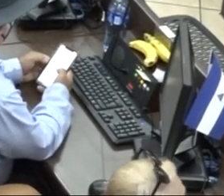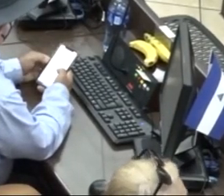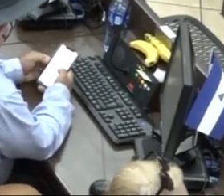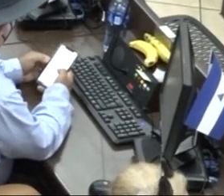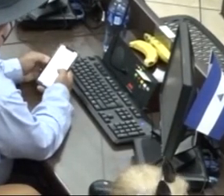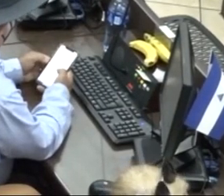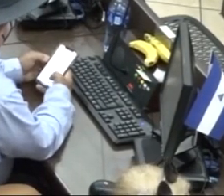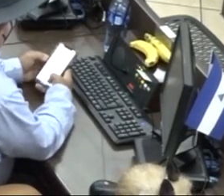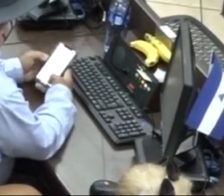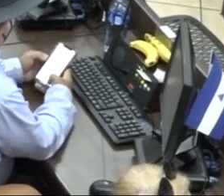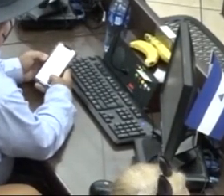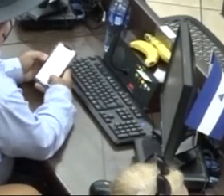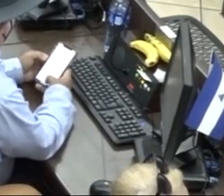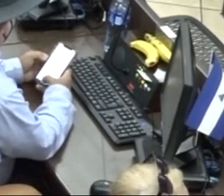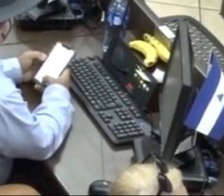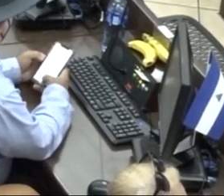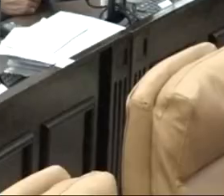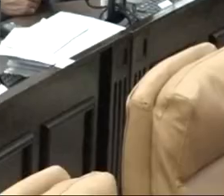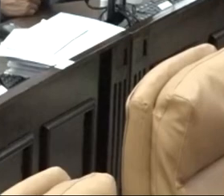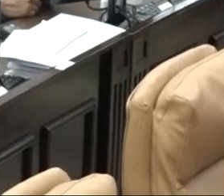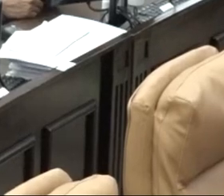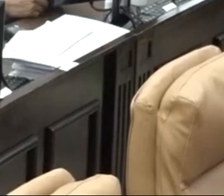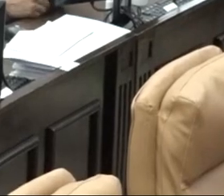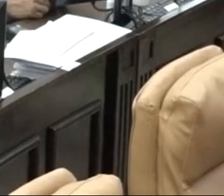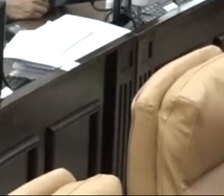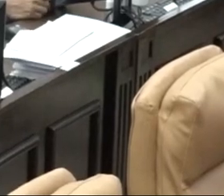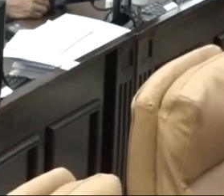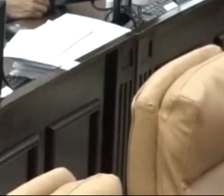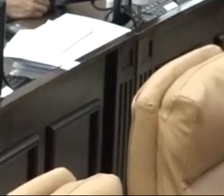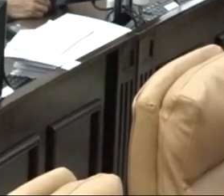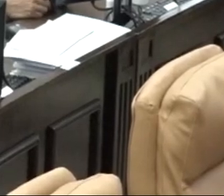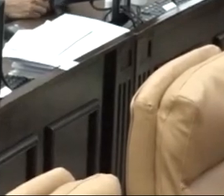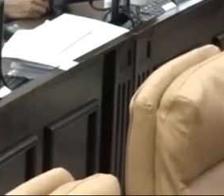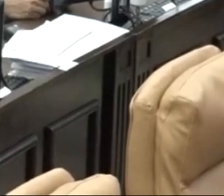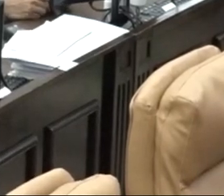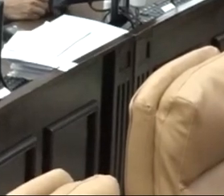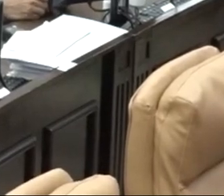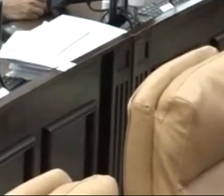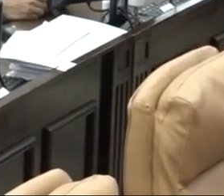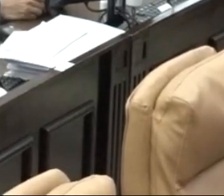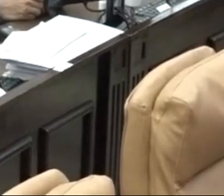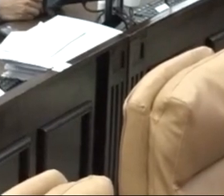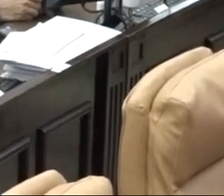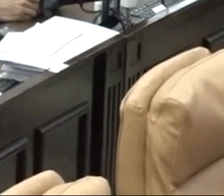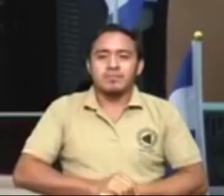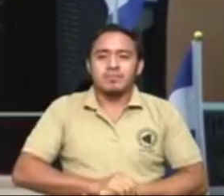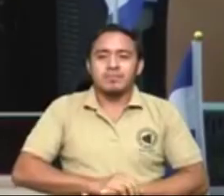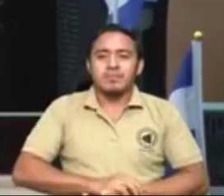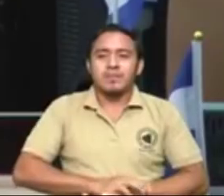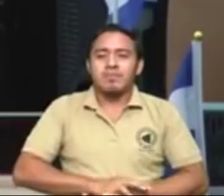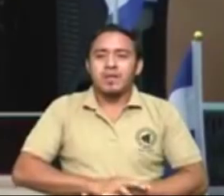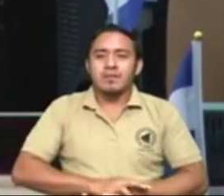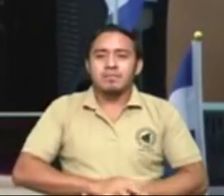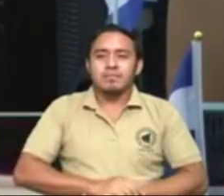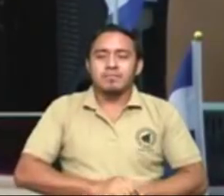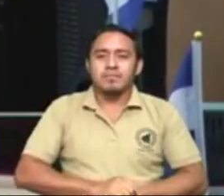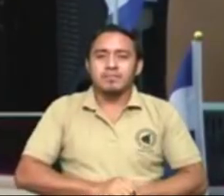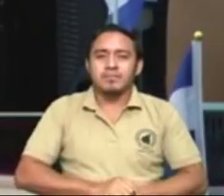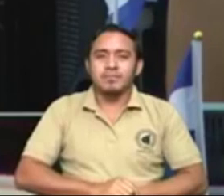vigencia y 20 consolidadas para un total de 884 normas. Con